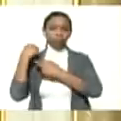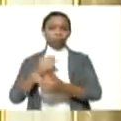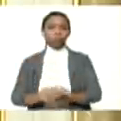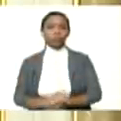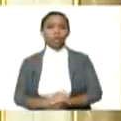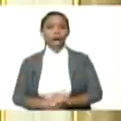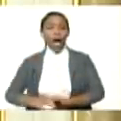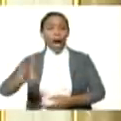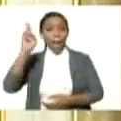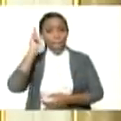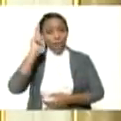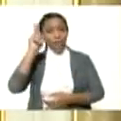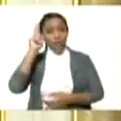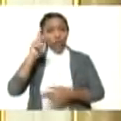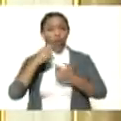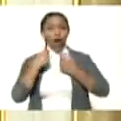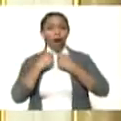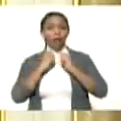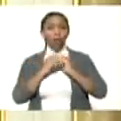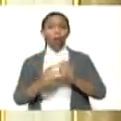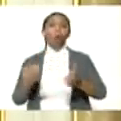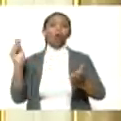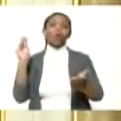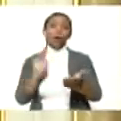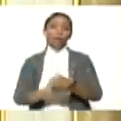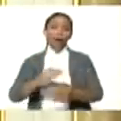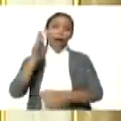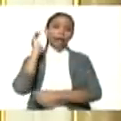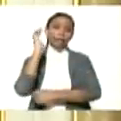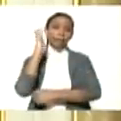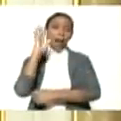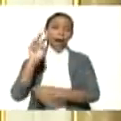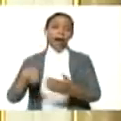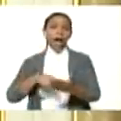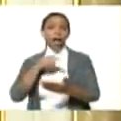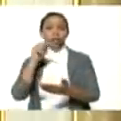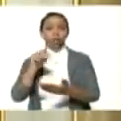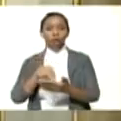al profesor Aristóbulo volver a la Asamblea Nacional.